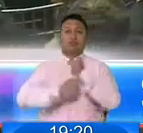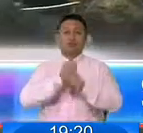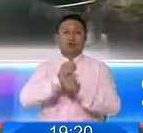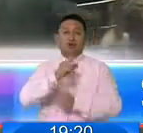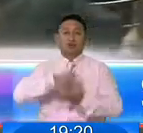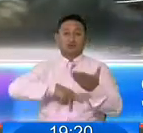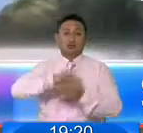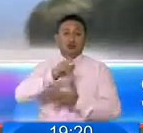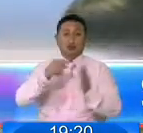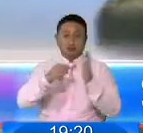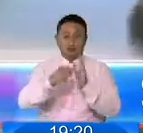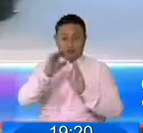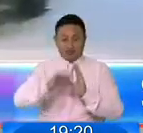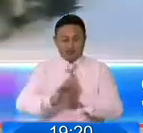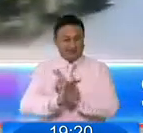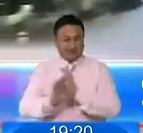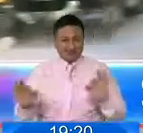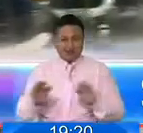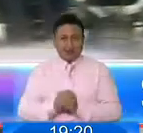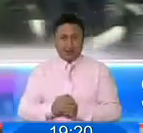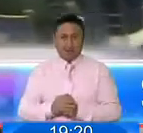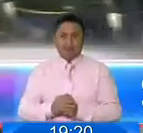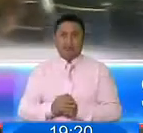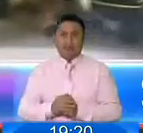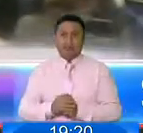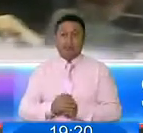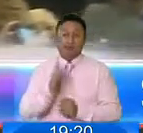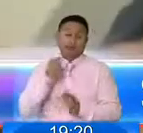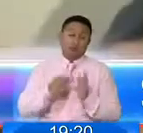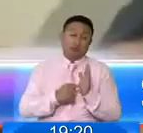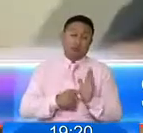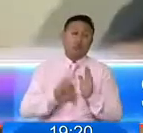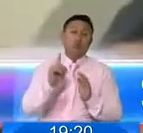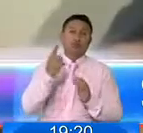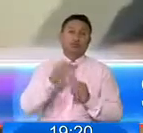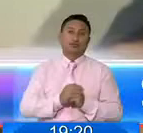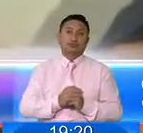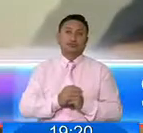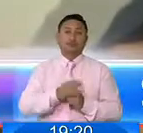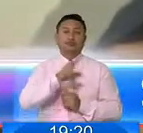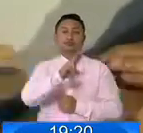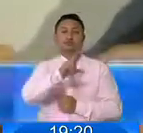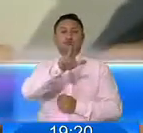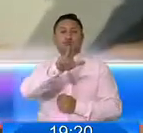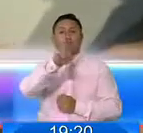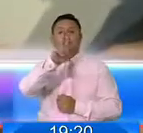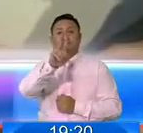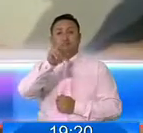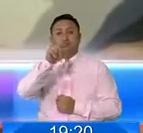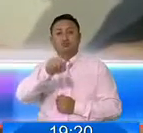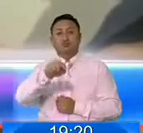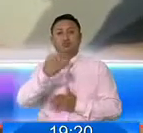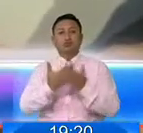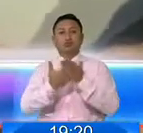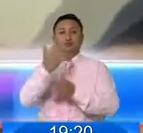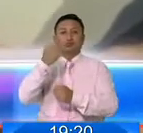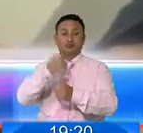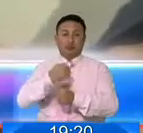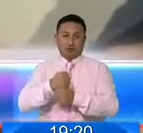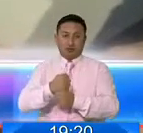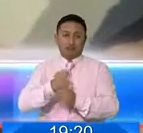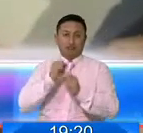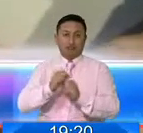del impuesto a la renta a quienes busquen invertir en zonas fronterizas, por ejemplo. Proyectando 232 mil fuentes de empleo que